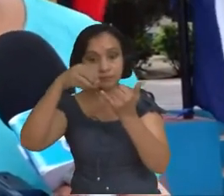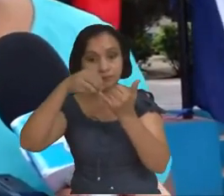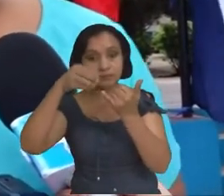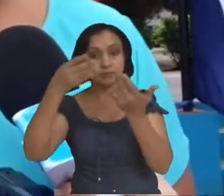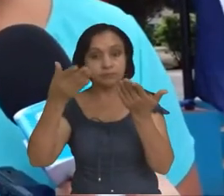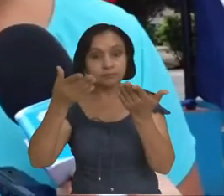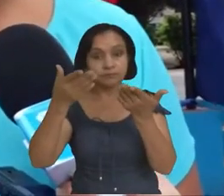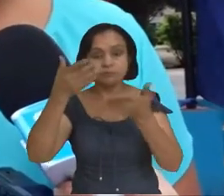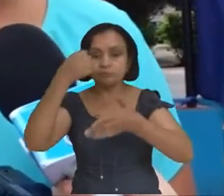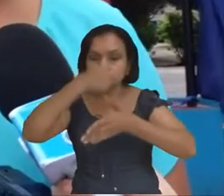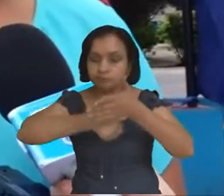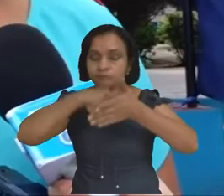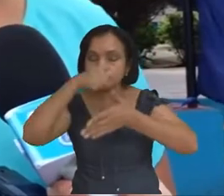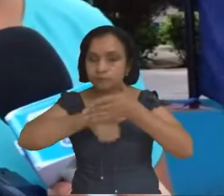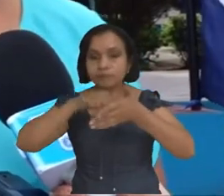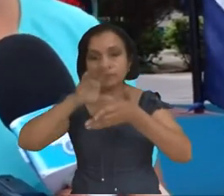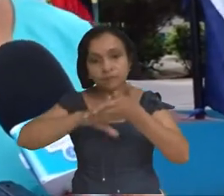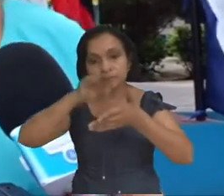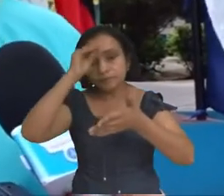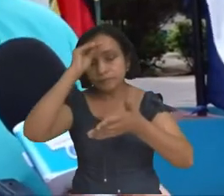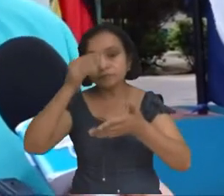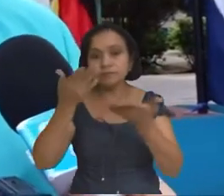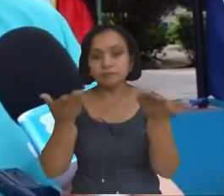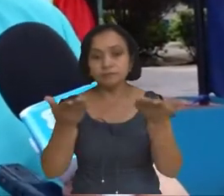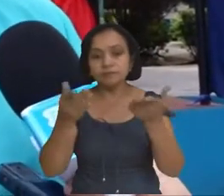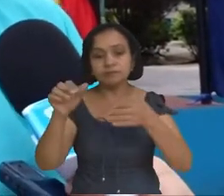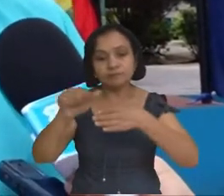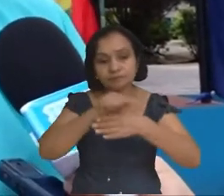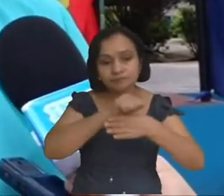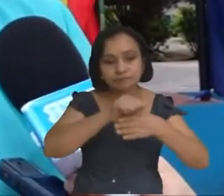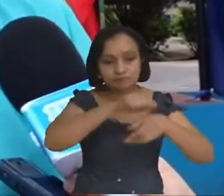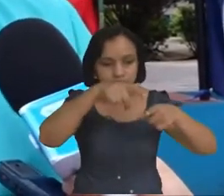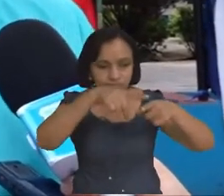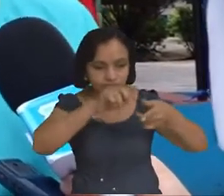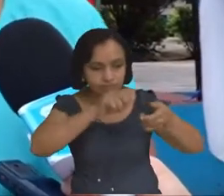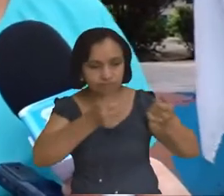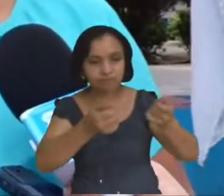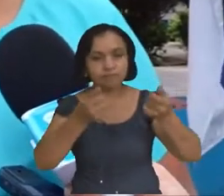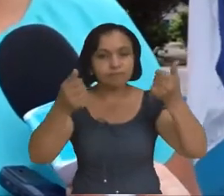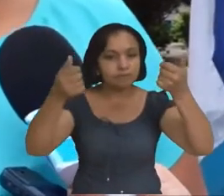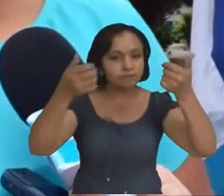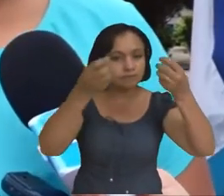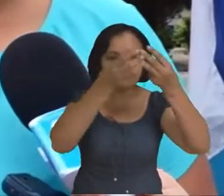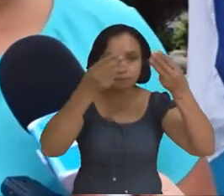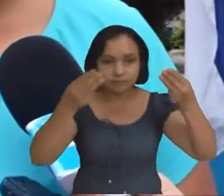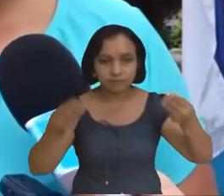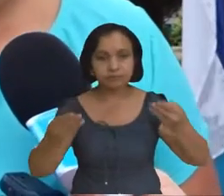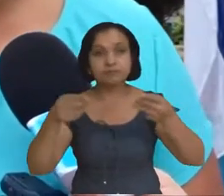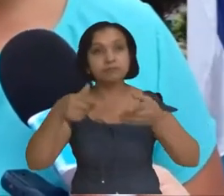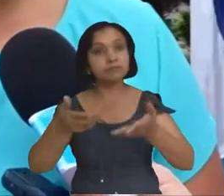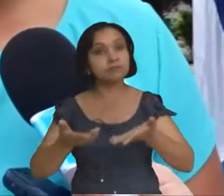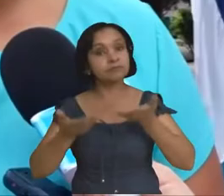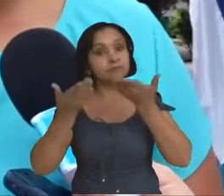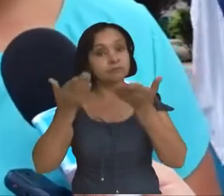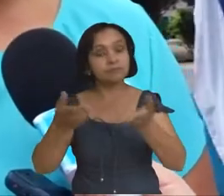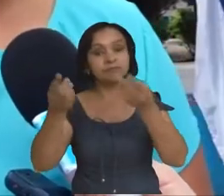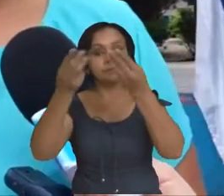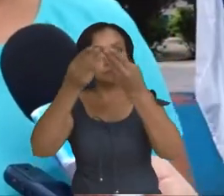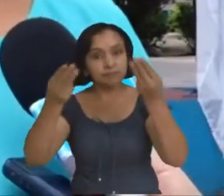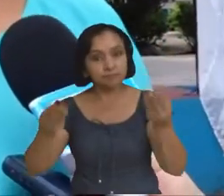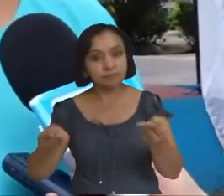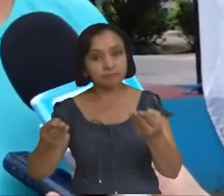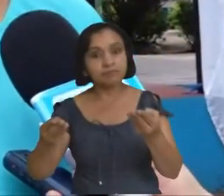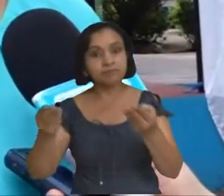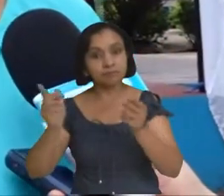se fortalecen y afianzan sus conocimientos desde la práctica, ¿verdad?, con el uso de equipo, porque aquí hasta se les garantice el material fungible a